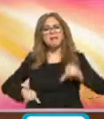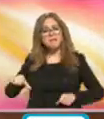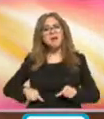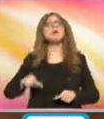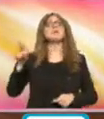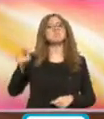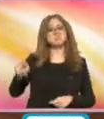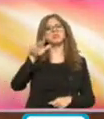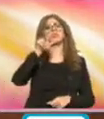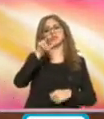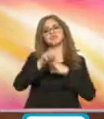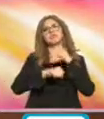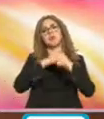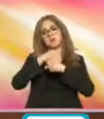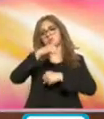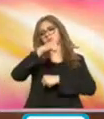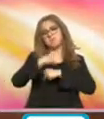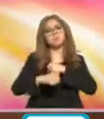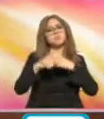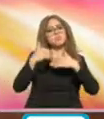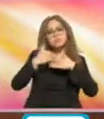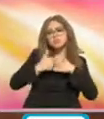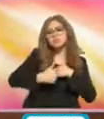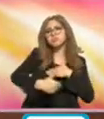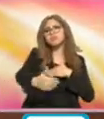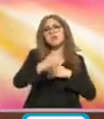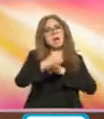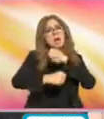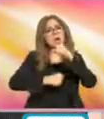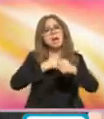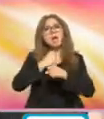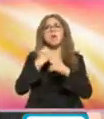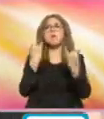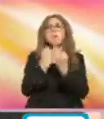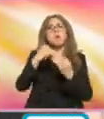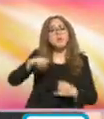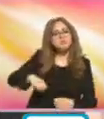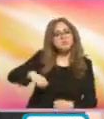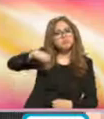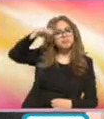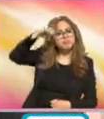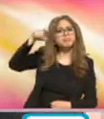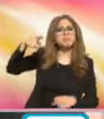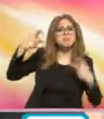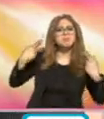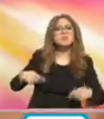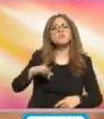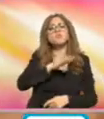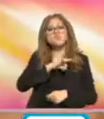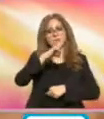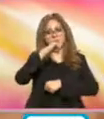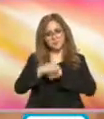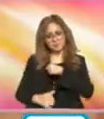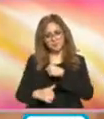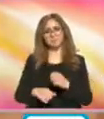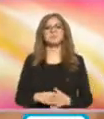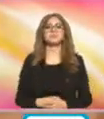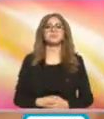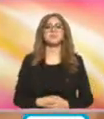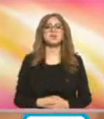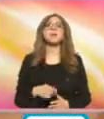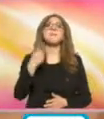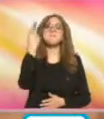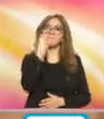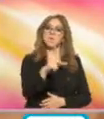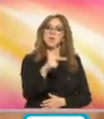y no hay tope tampoco. Claro, Puede ser muy una bien. persona de mayor edad que también se le puede realizar el Siempre, procedimiento. obviamente, acudiendo al